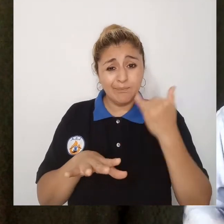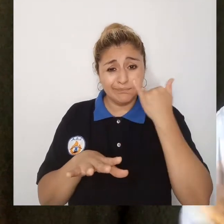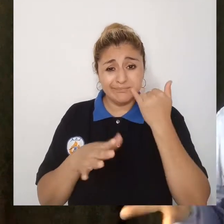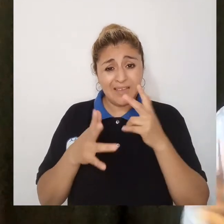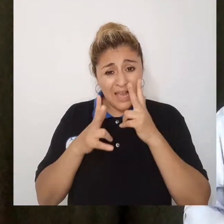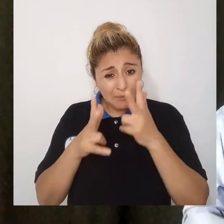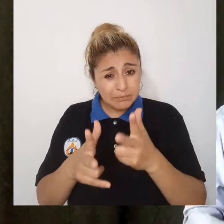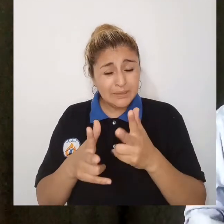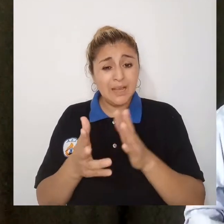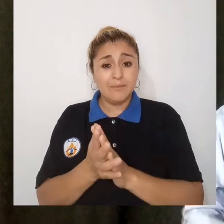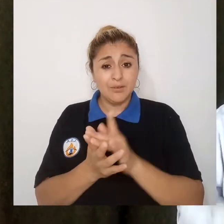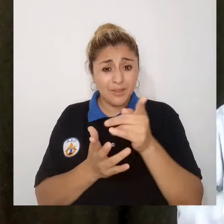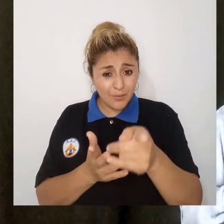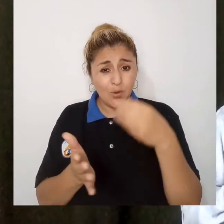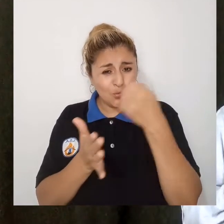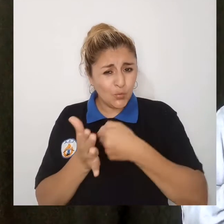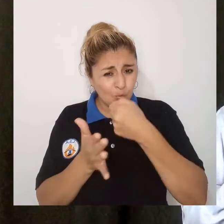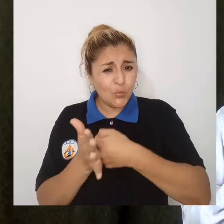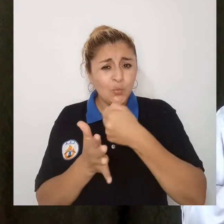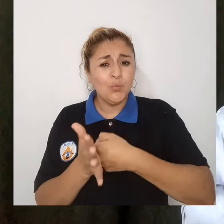si no persevera en la doctrina